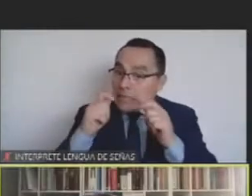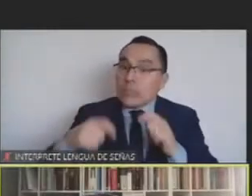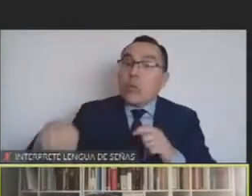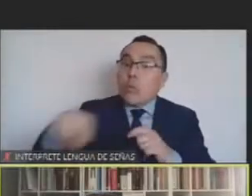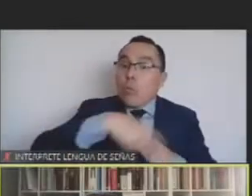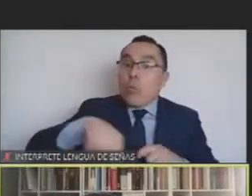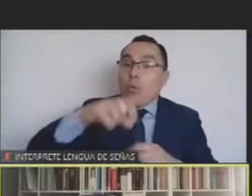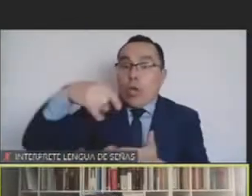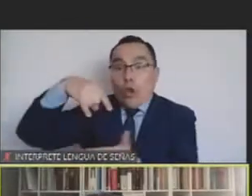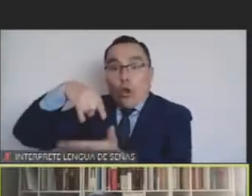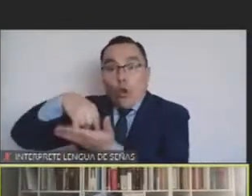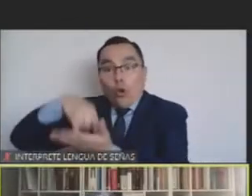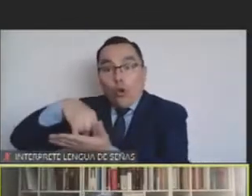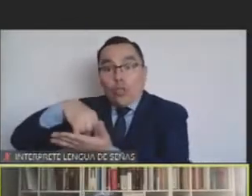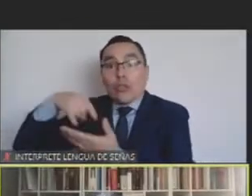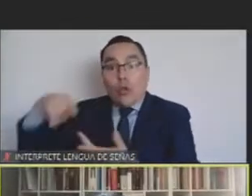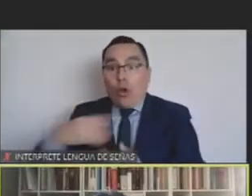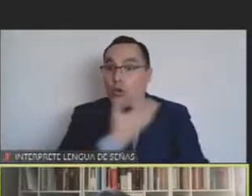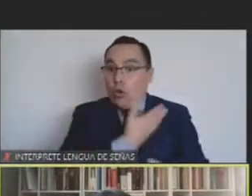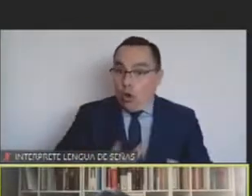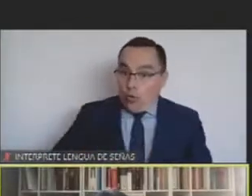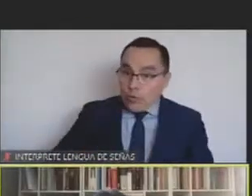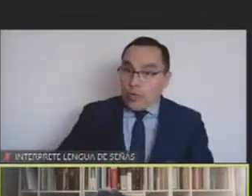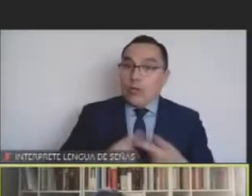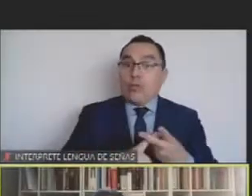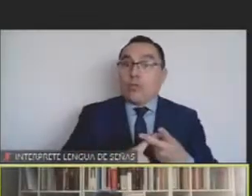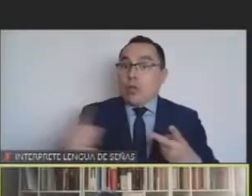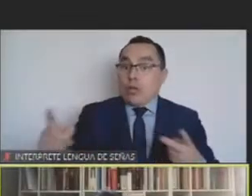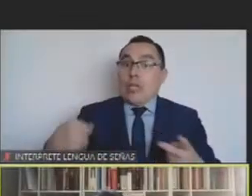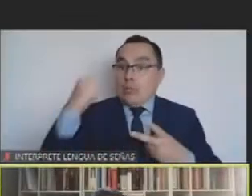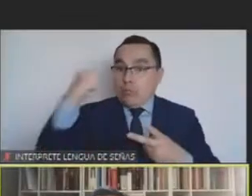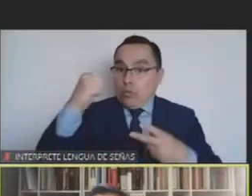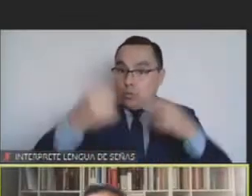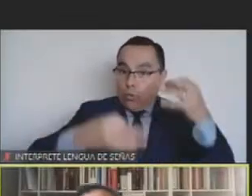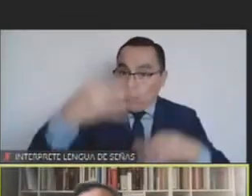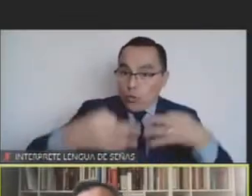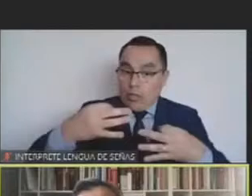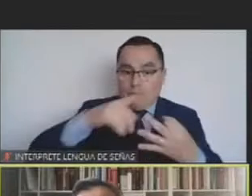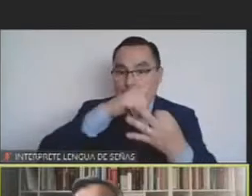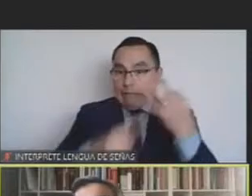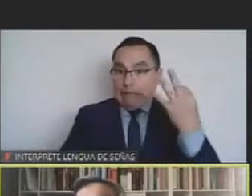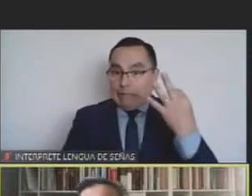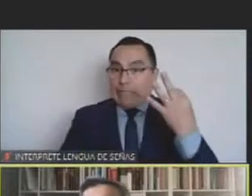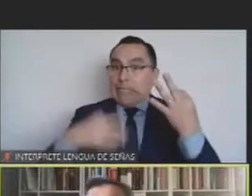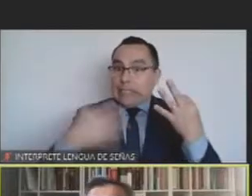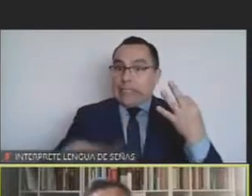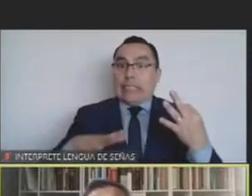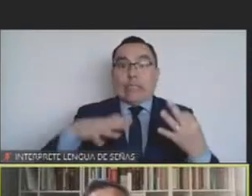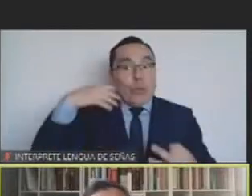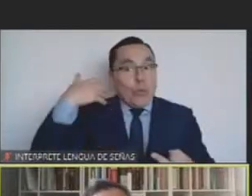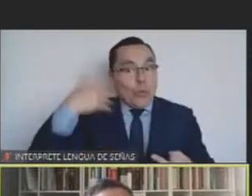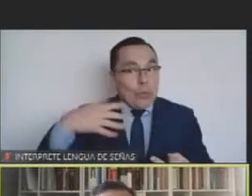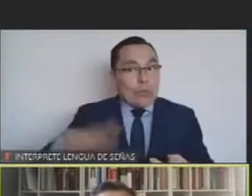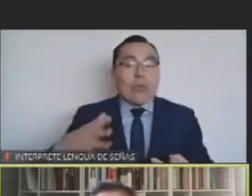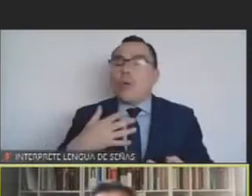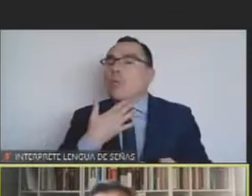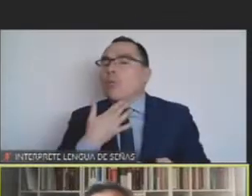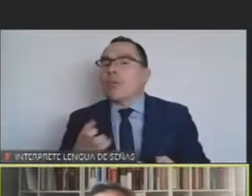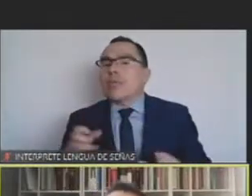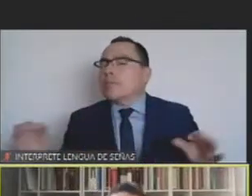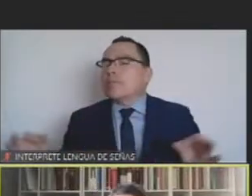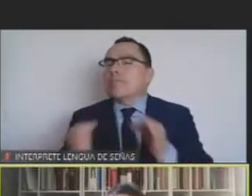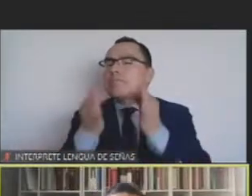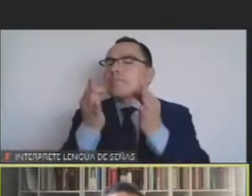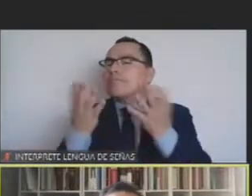el Congreso, cuanto para el Gobierno, cuanto para el Poder Judicial, uno debiera tenerlas muy en consideración, especialmente cuando